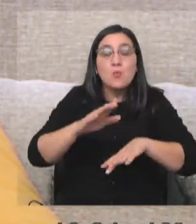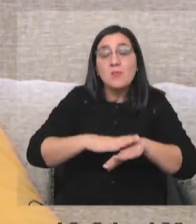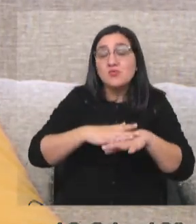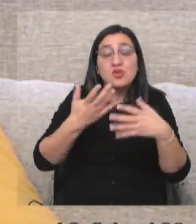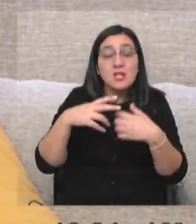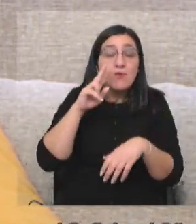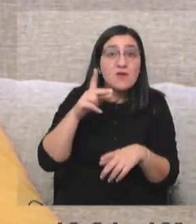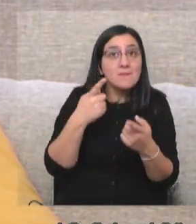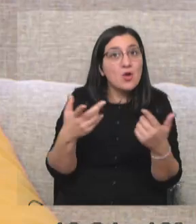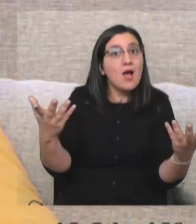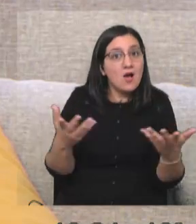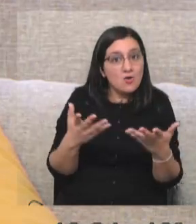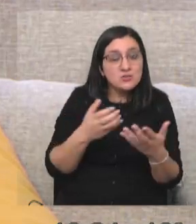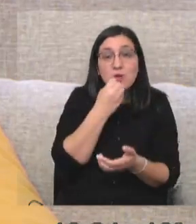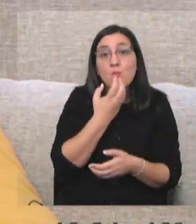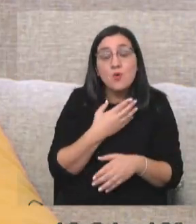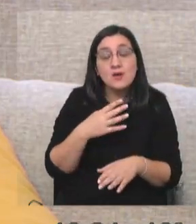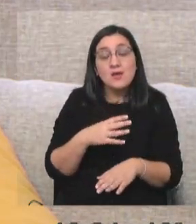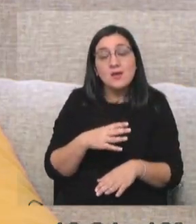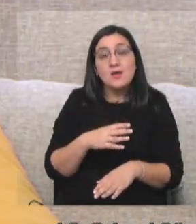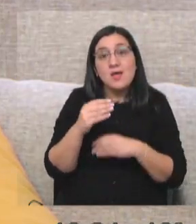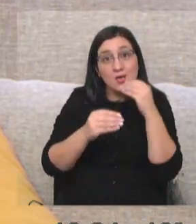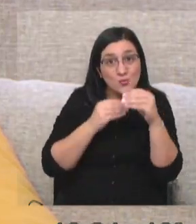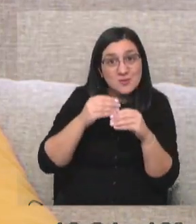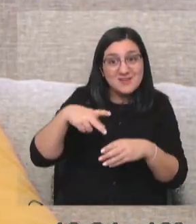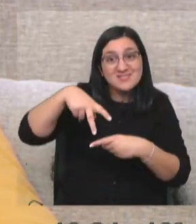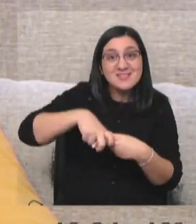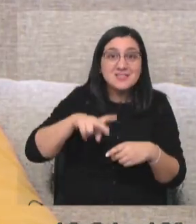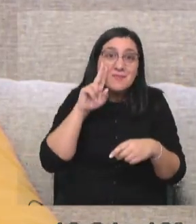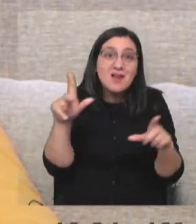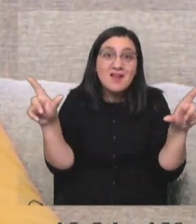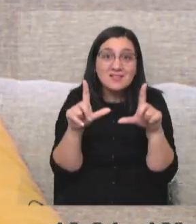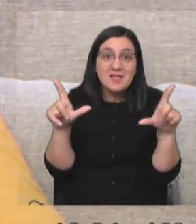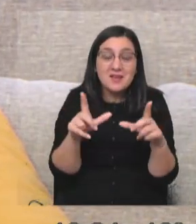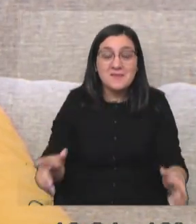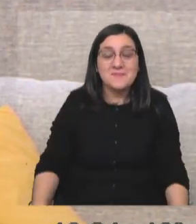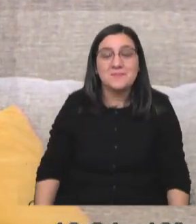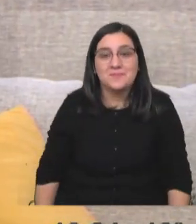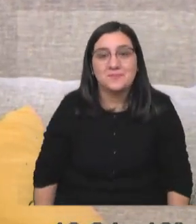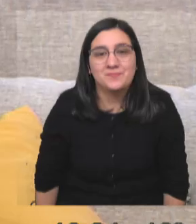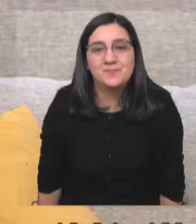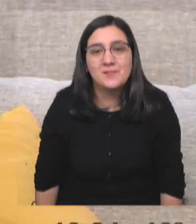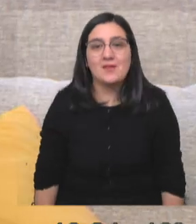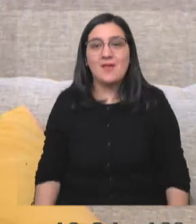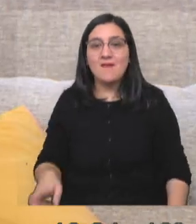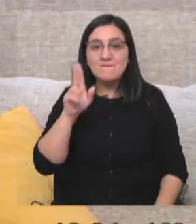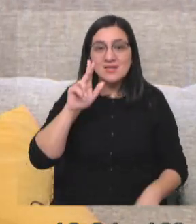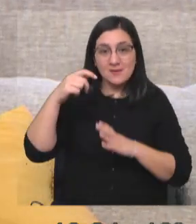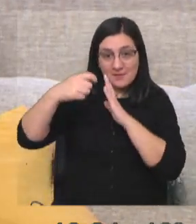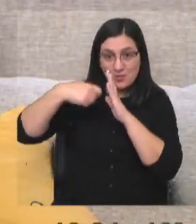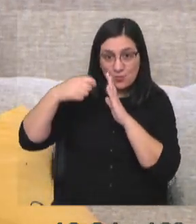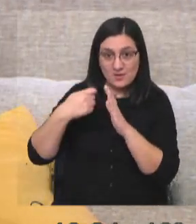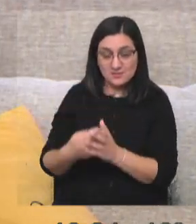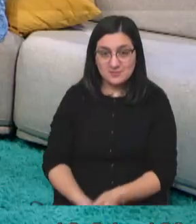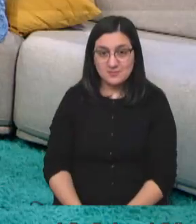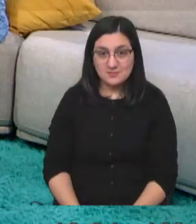Y hoy por hoy es una buena excusa para ponerse frente a un televisor, una computadora, cualquier pantalla y ver estas películas. ¿Lo vas a